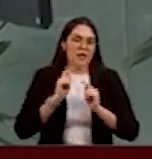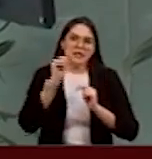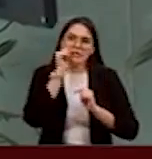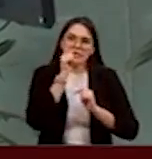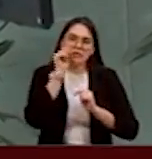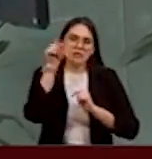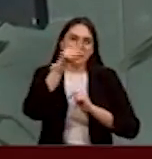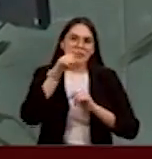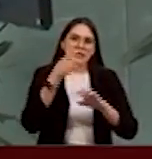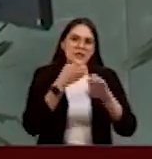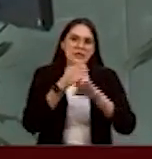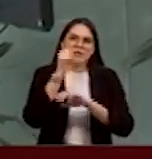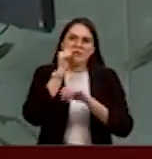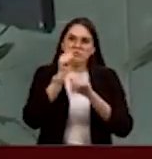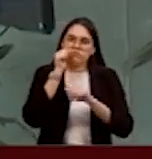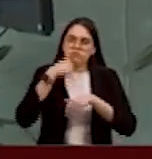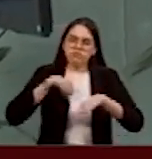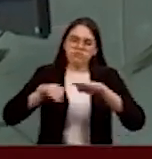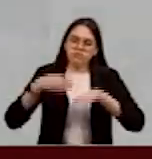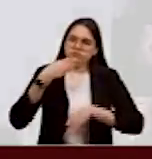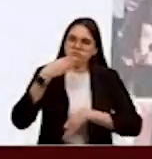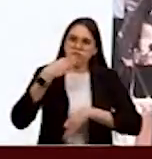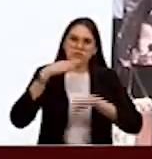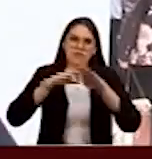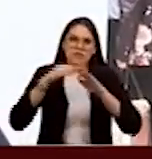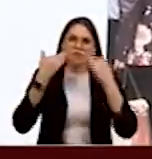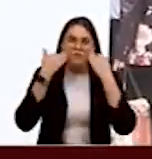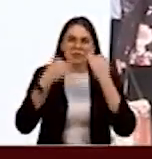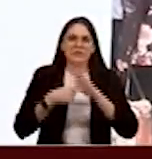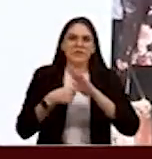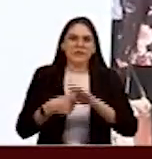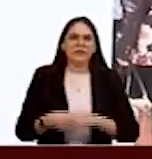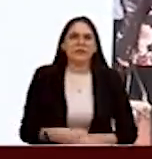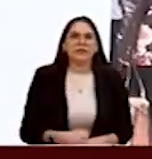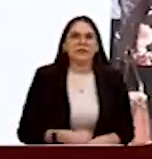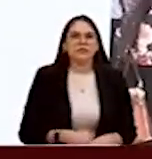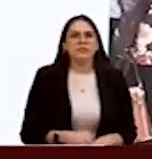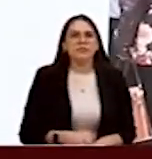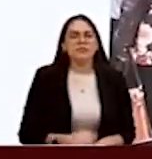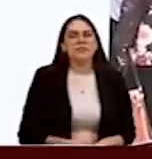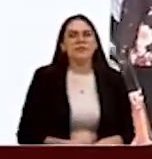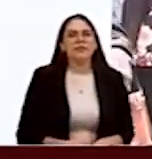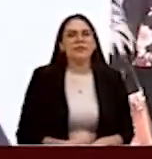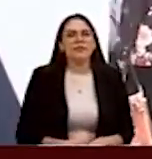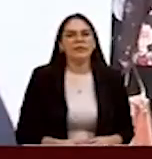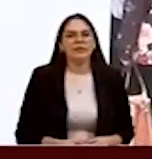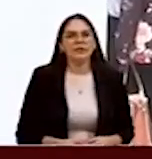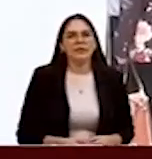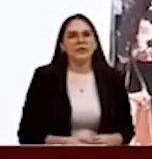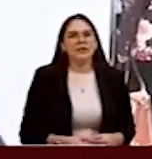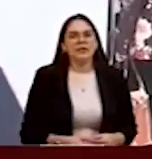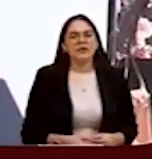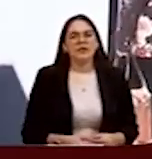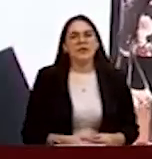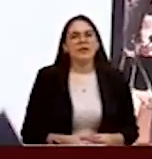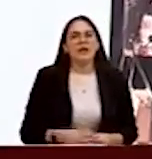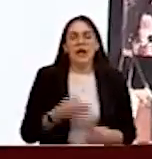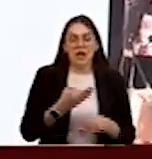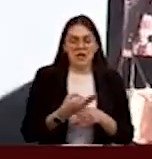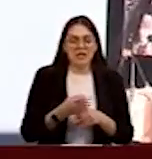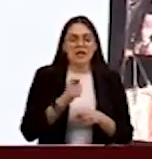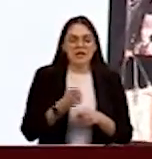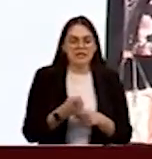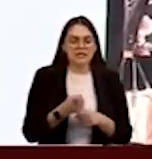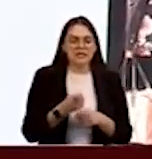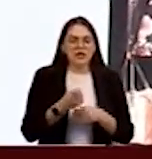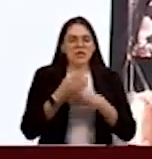Estado resultados como senadora. ¿Qué es lo que sigue? Apoyar el proyecto de la doctora Sheinbaum, en este caso, en